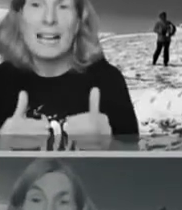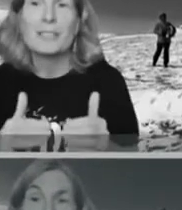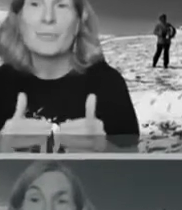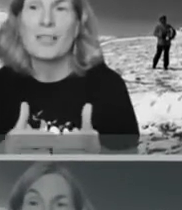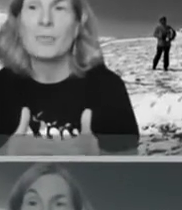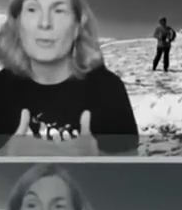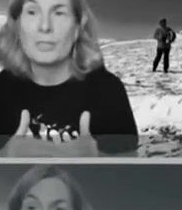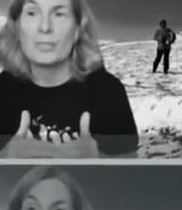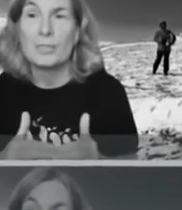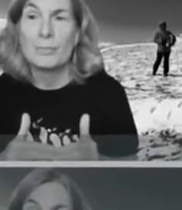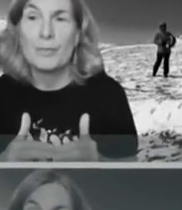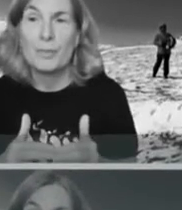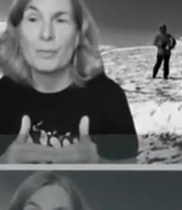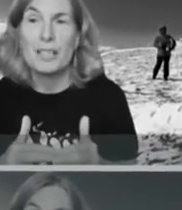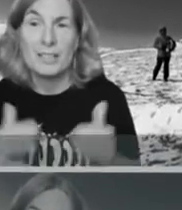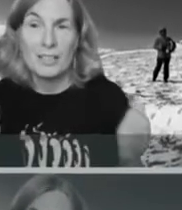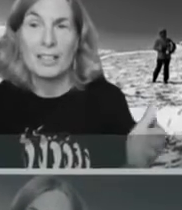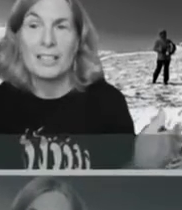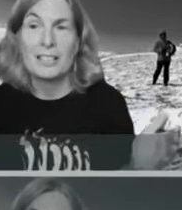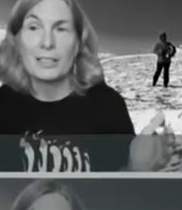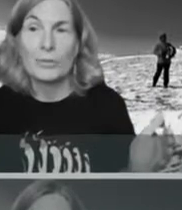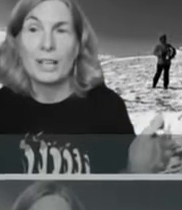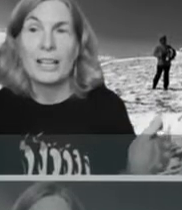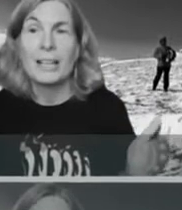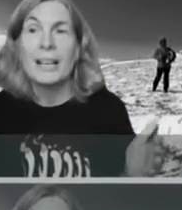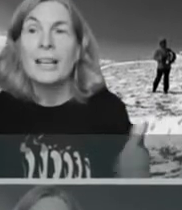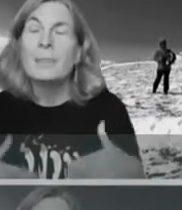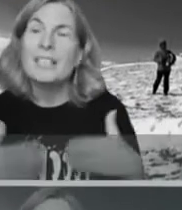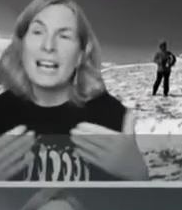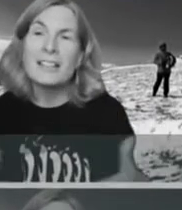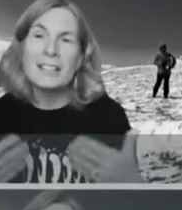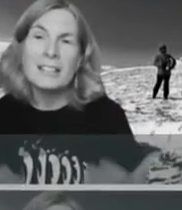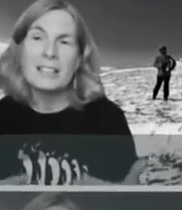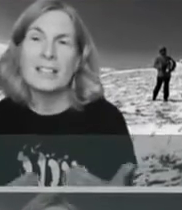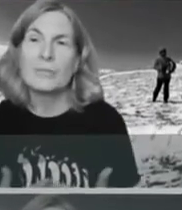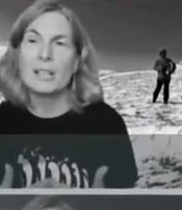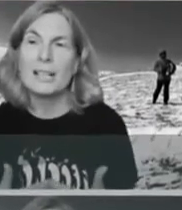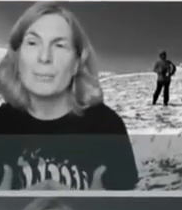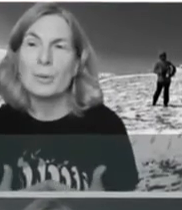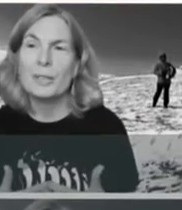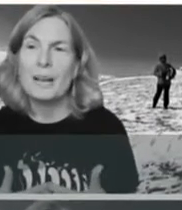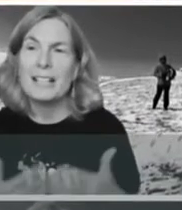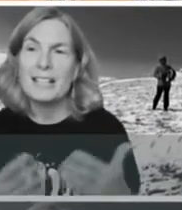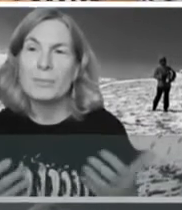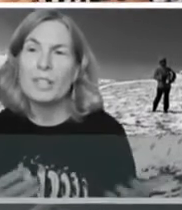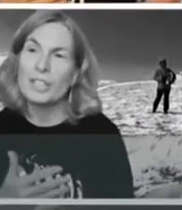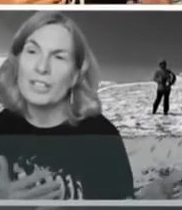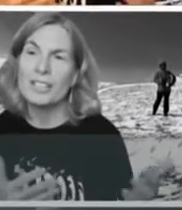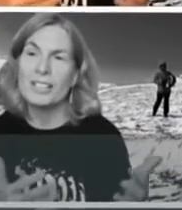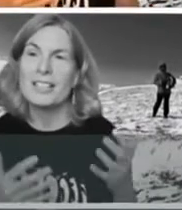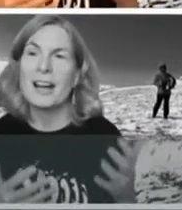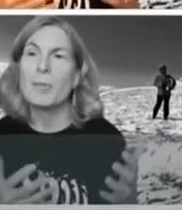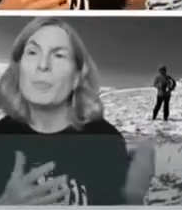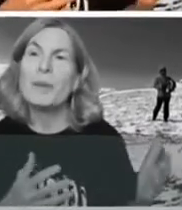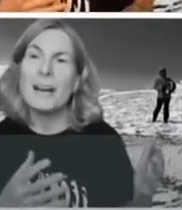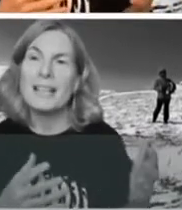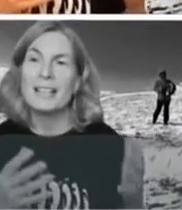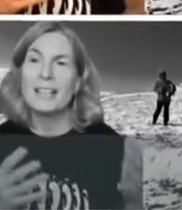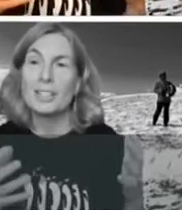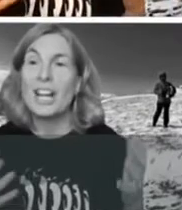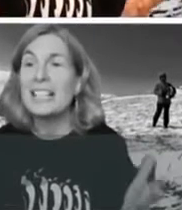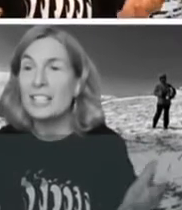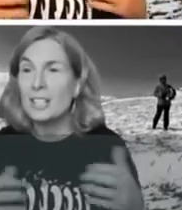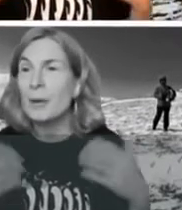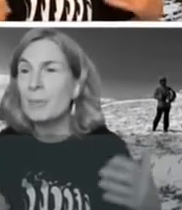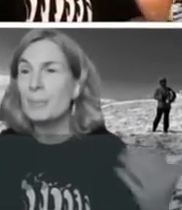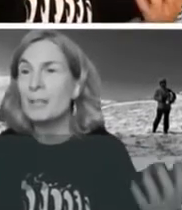cambios, cuando perturbamos nuestro sistema climático, surgen circunstancias imprevistas. Nos tomó varias décadas darnos